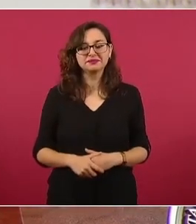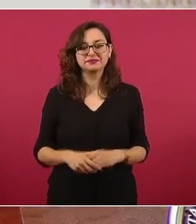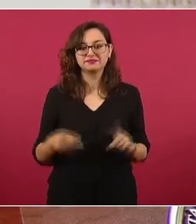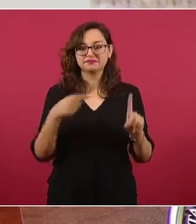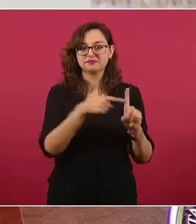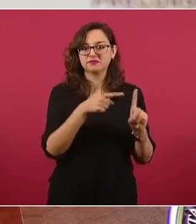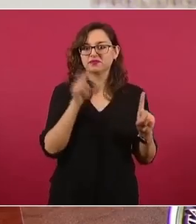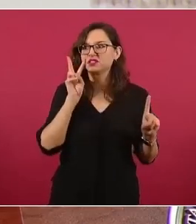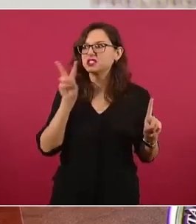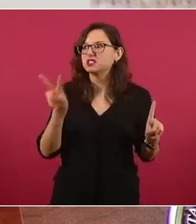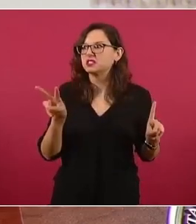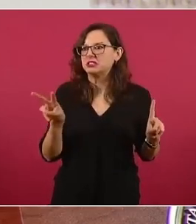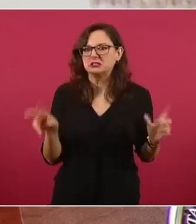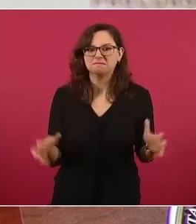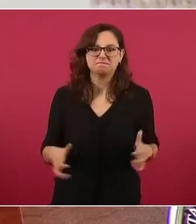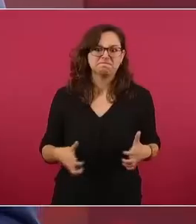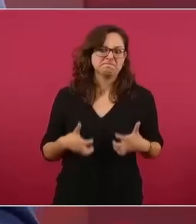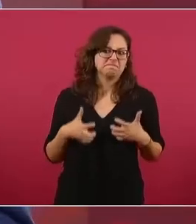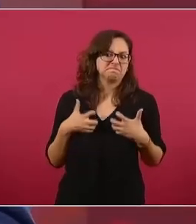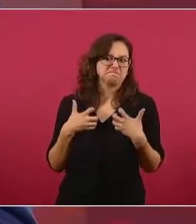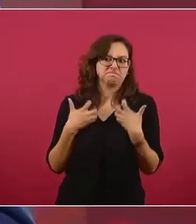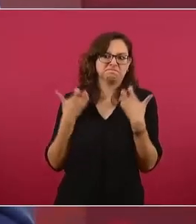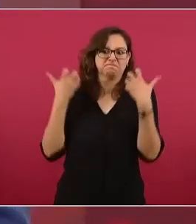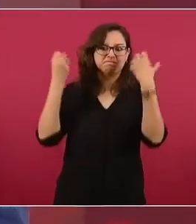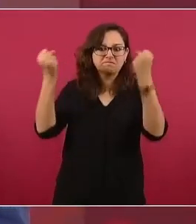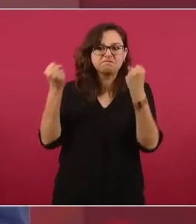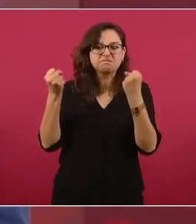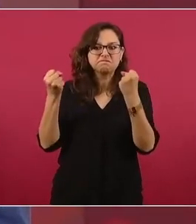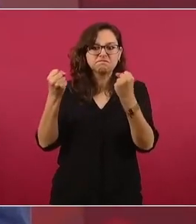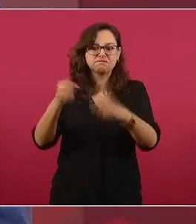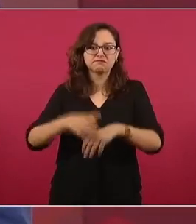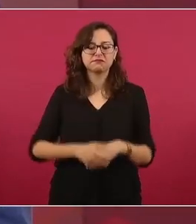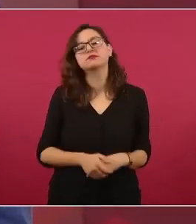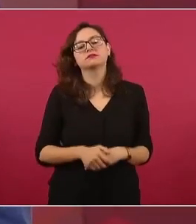Del coraje de los expertos.